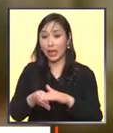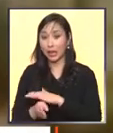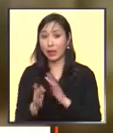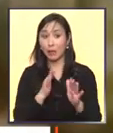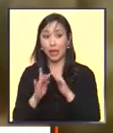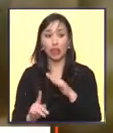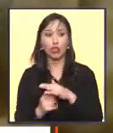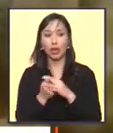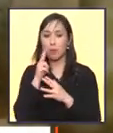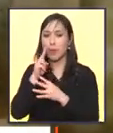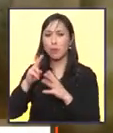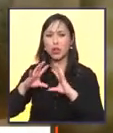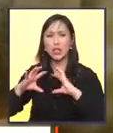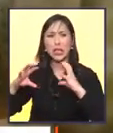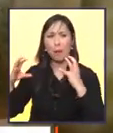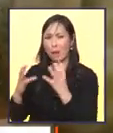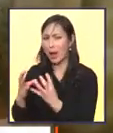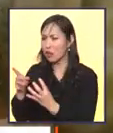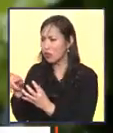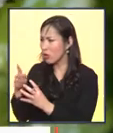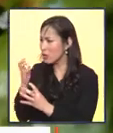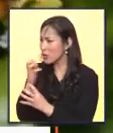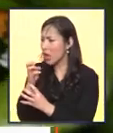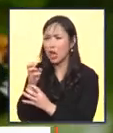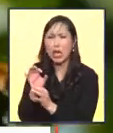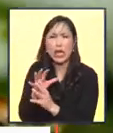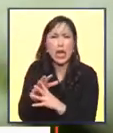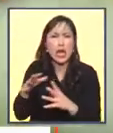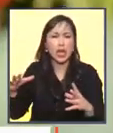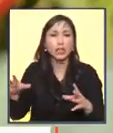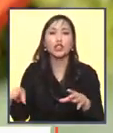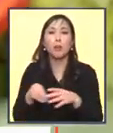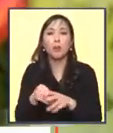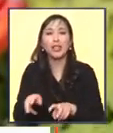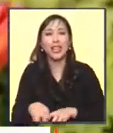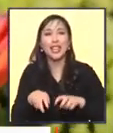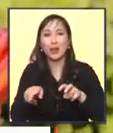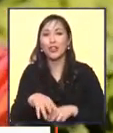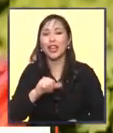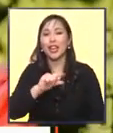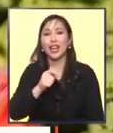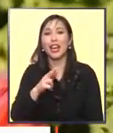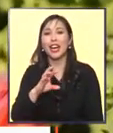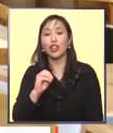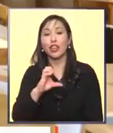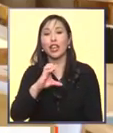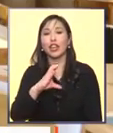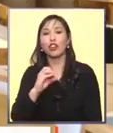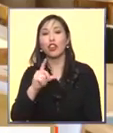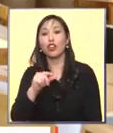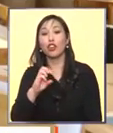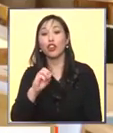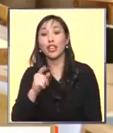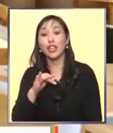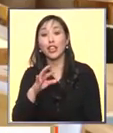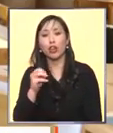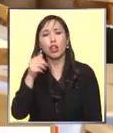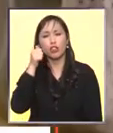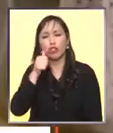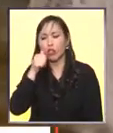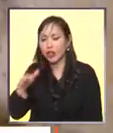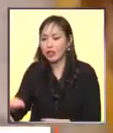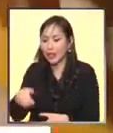unos zapallos gigantes en la entrada que son parte del huerto agroecológico que cosechan diariamente para preparar cosas